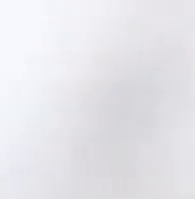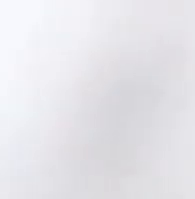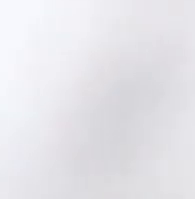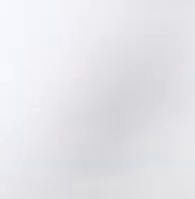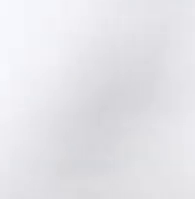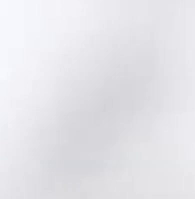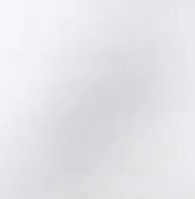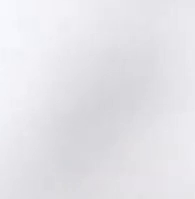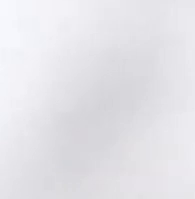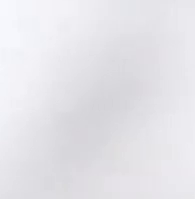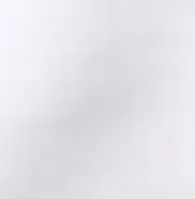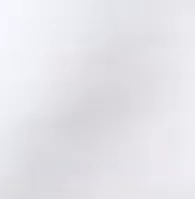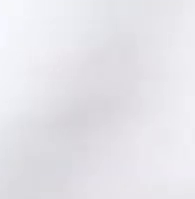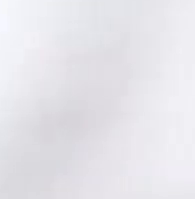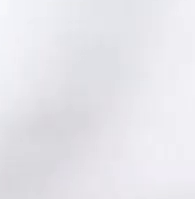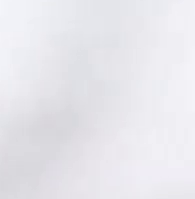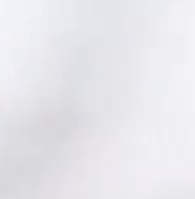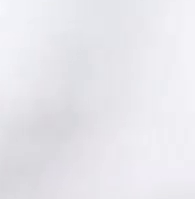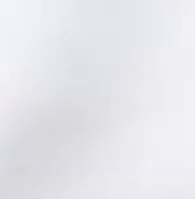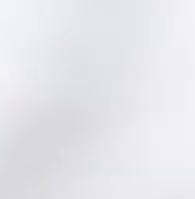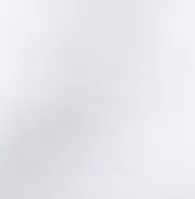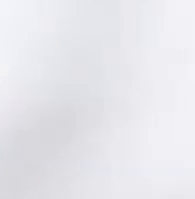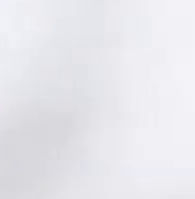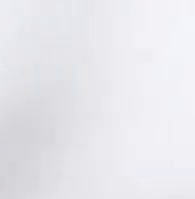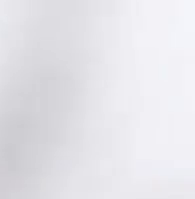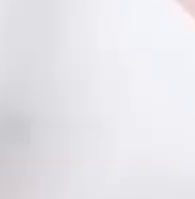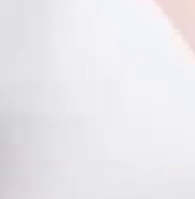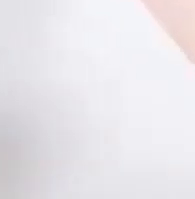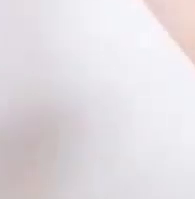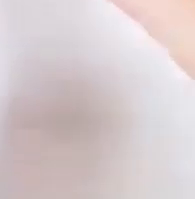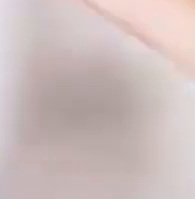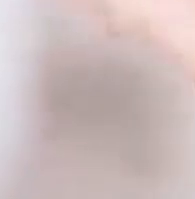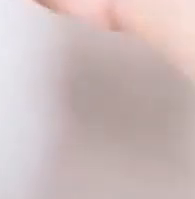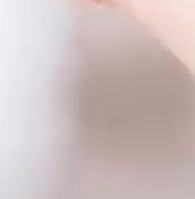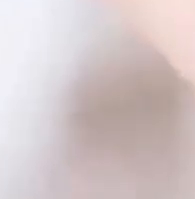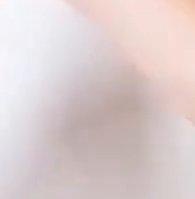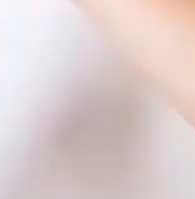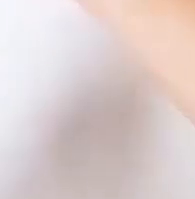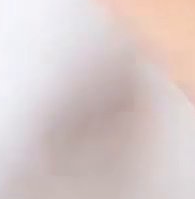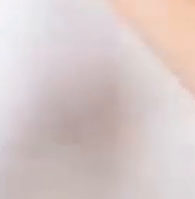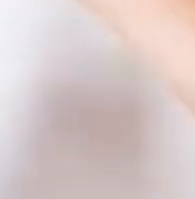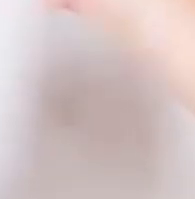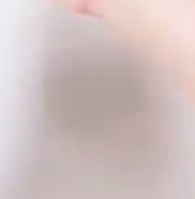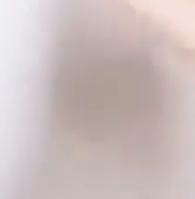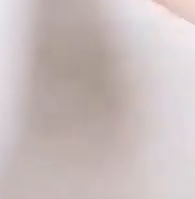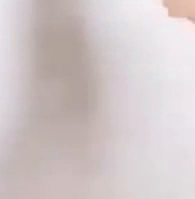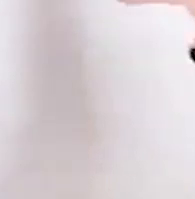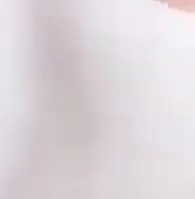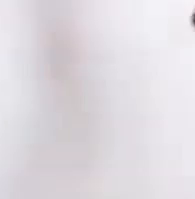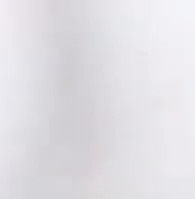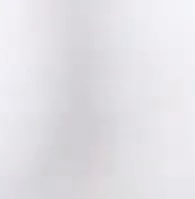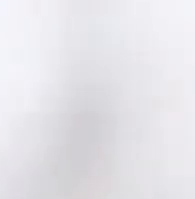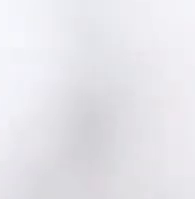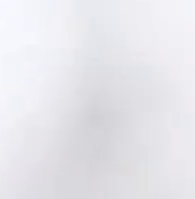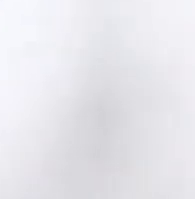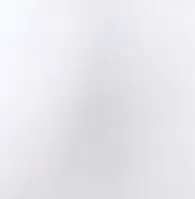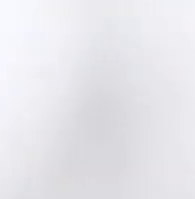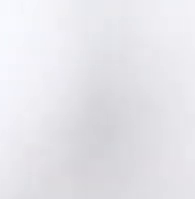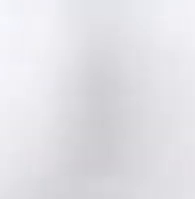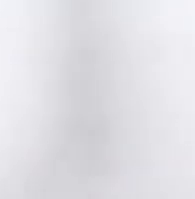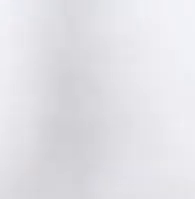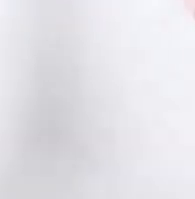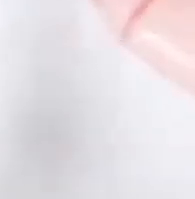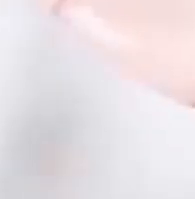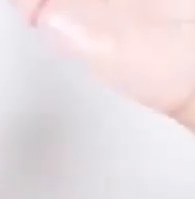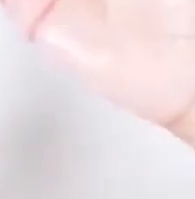Este procedimiento tendrá una duración de 40 a 60 segundos. Mójese las manos. Deposite en la palma de la mano una cantidad de